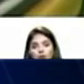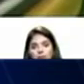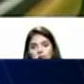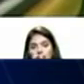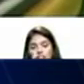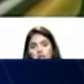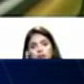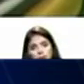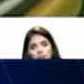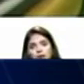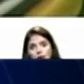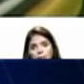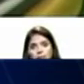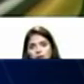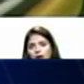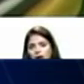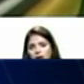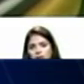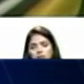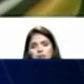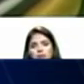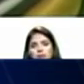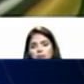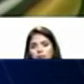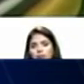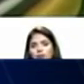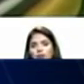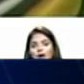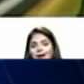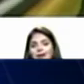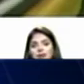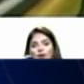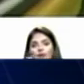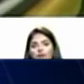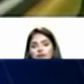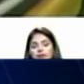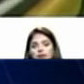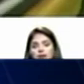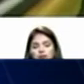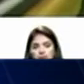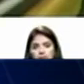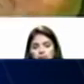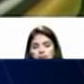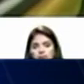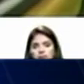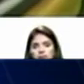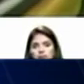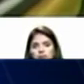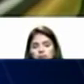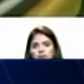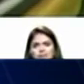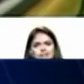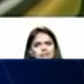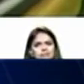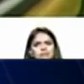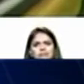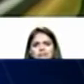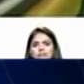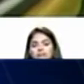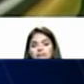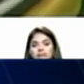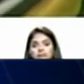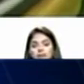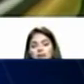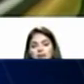sale también un instrumento publicado en Gaceta Oficial Extraordinaria, dando los ámbitos de actuación de